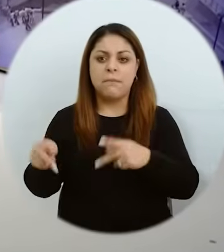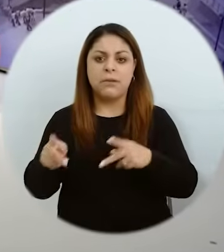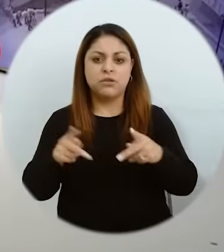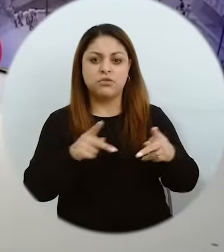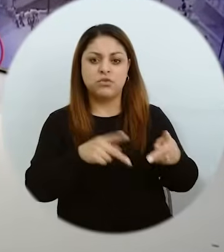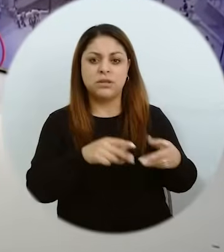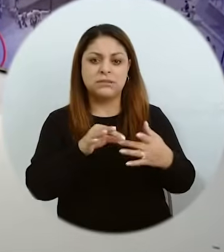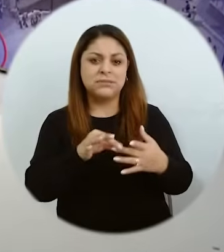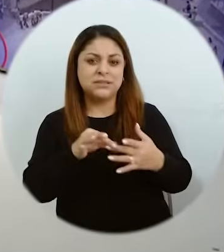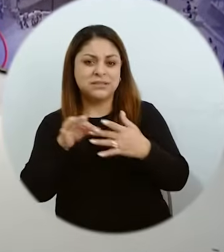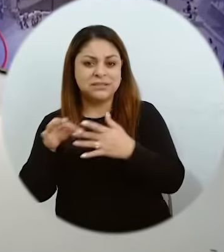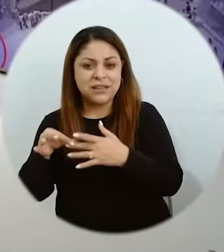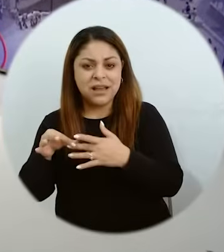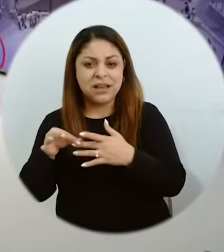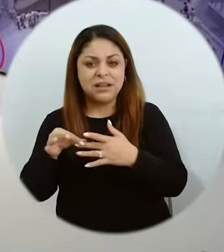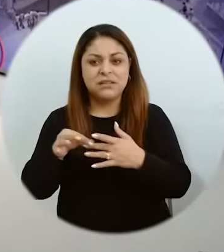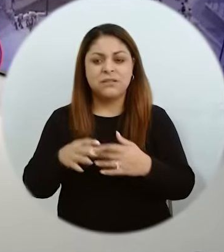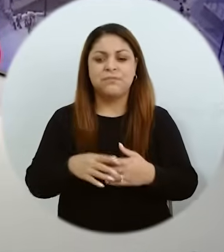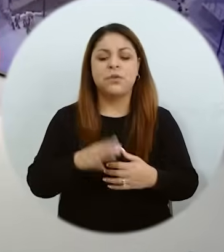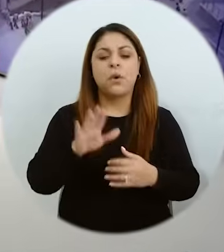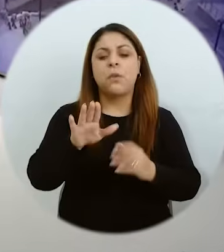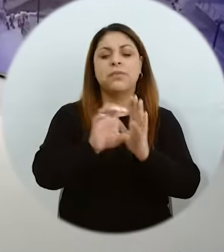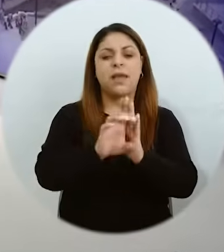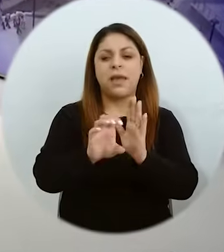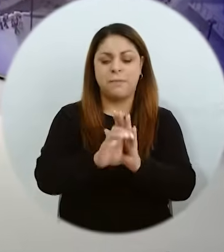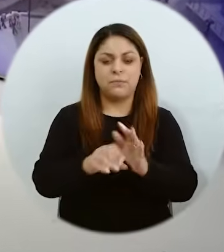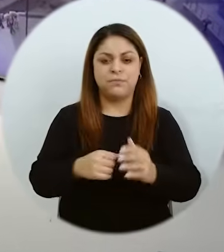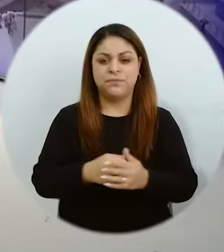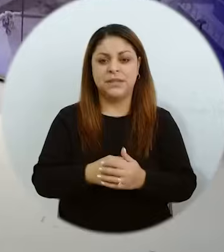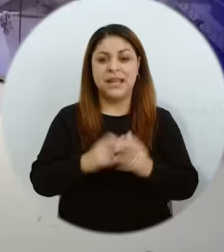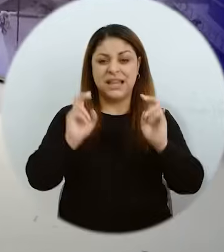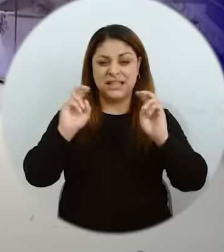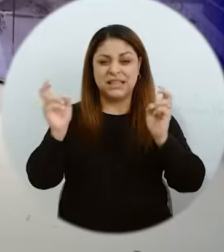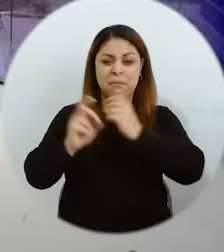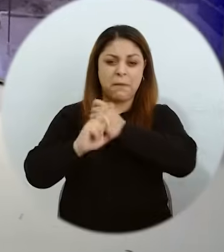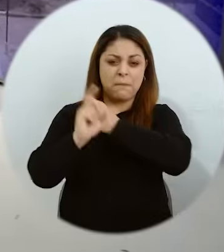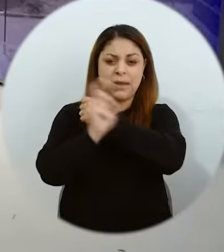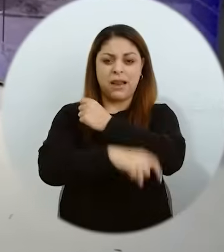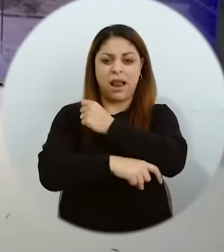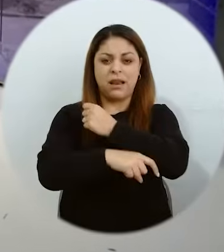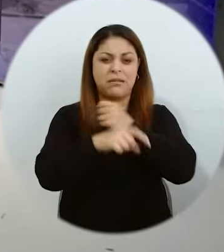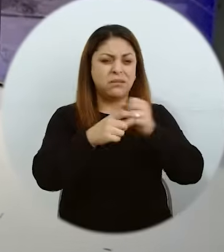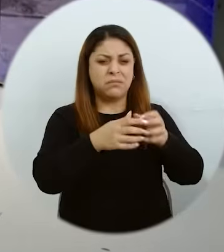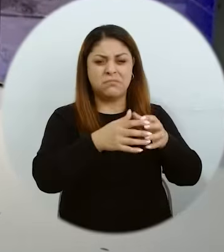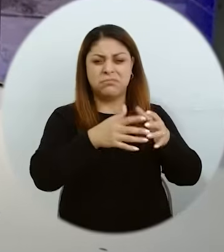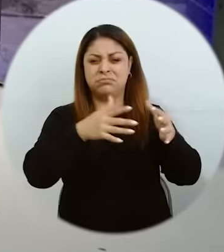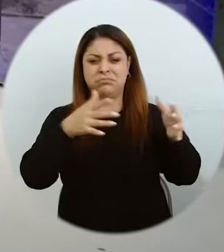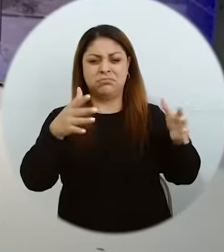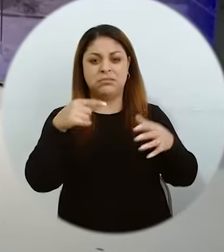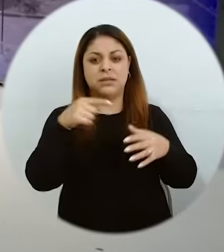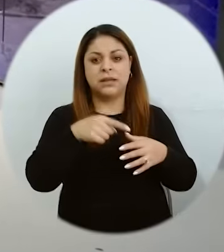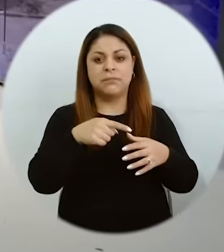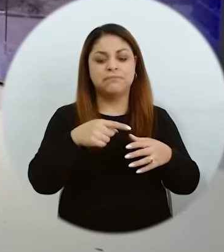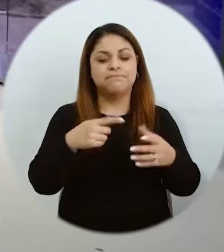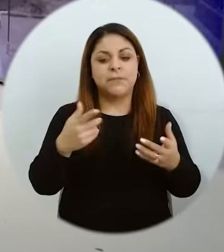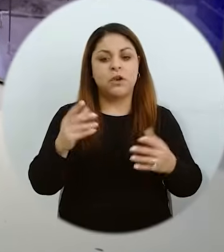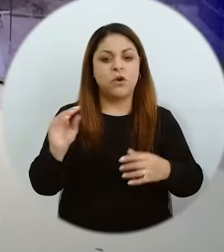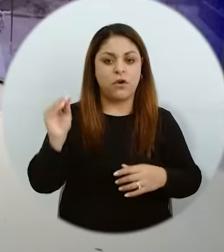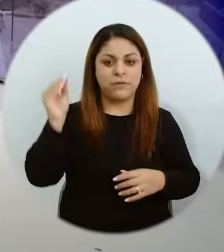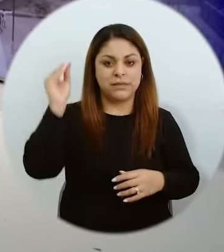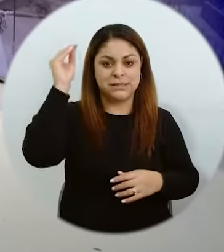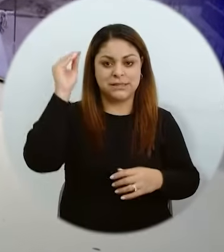personas especializadas. O, por ejemplo, vea, dentro de la materia penal, lo que más creció fue penal